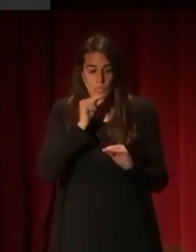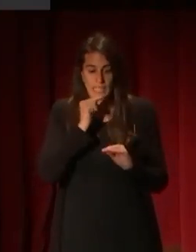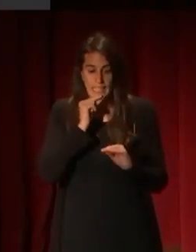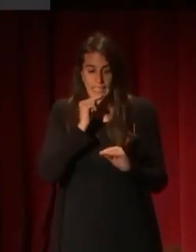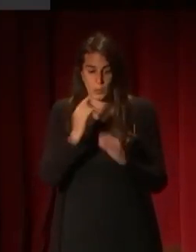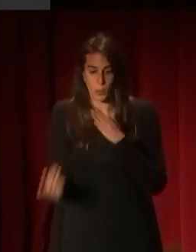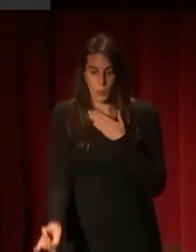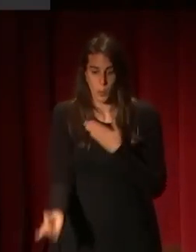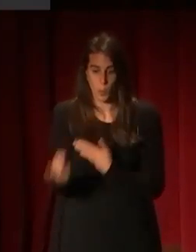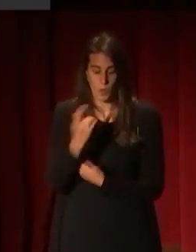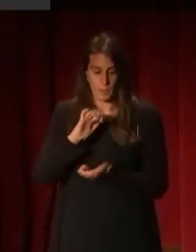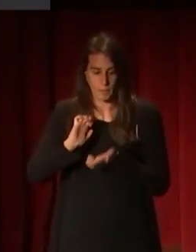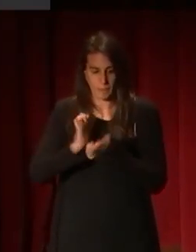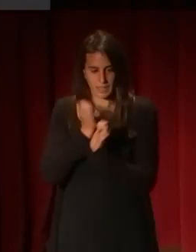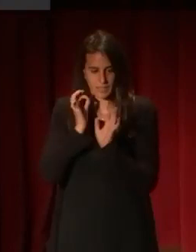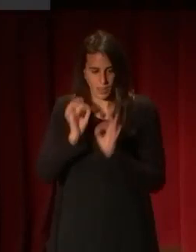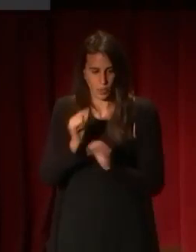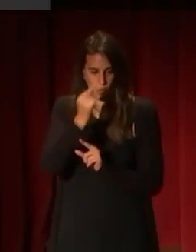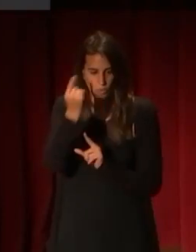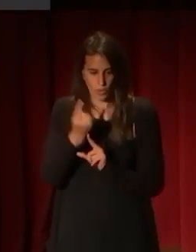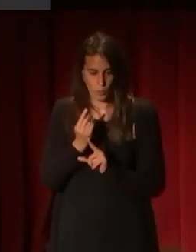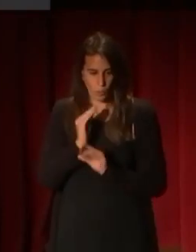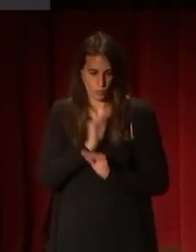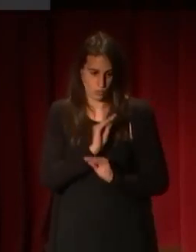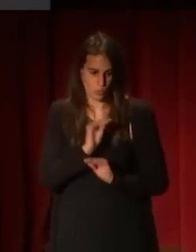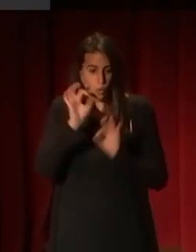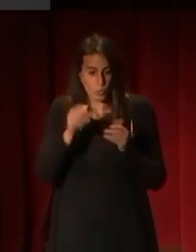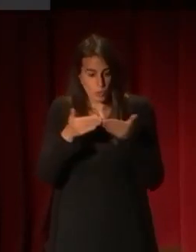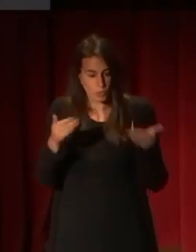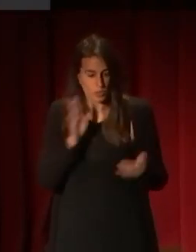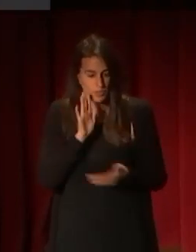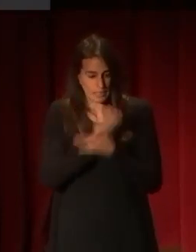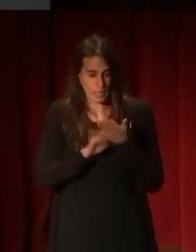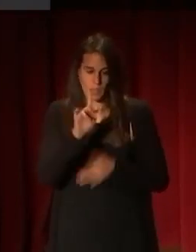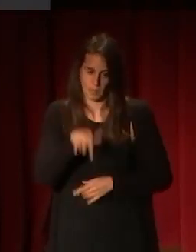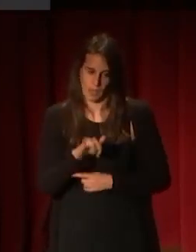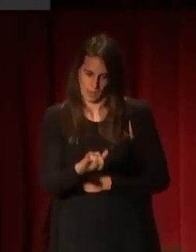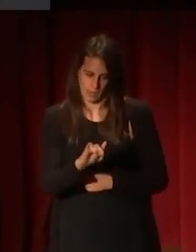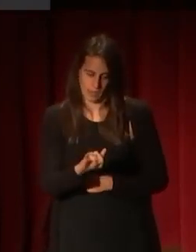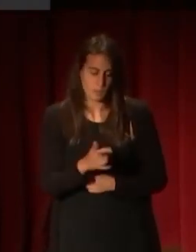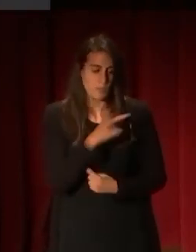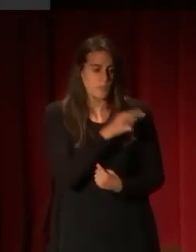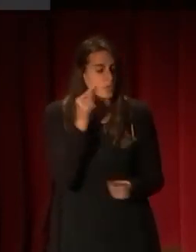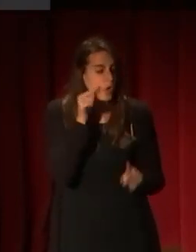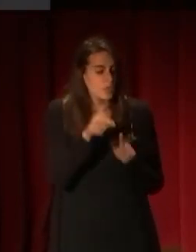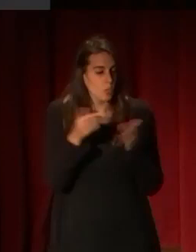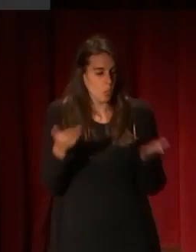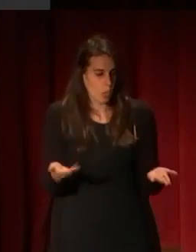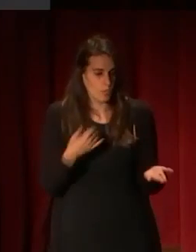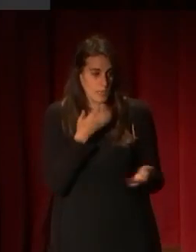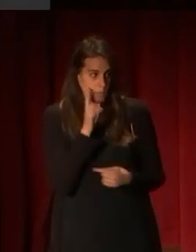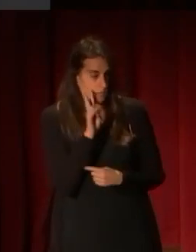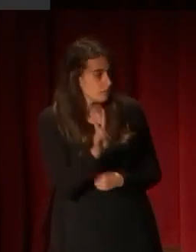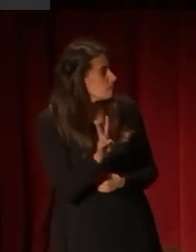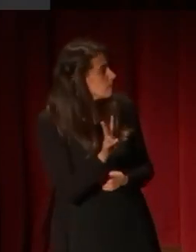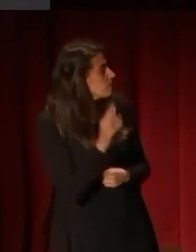que nos haya dejado este dibujo que también pueden ver ustedes en la exposición 'josé luis oriol pretendía si lo ven aquí